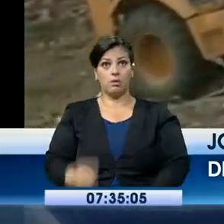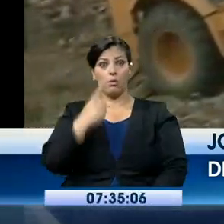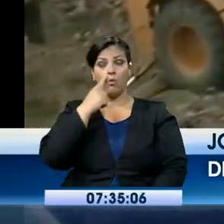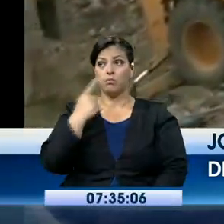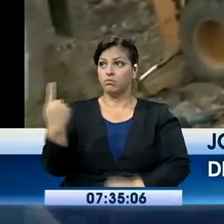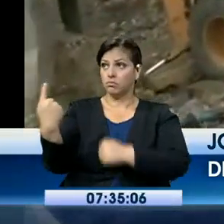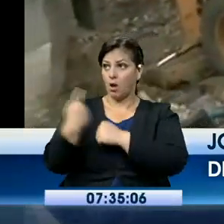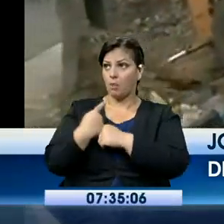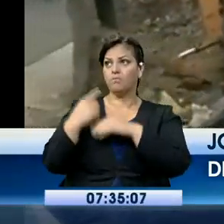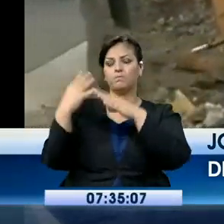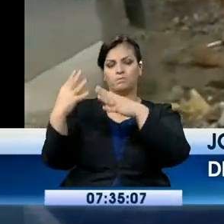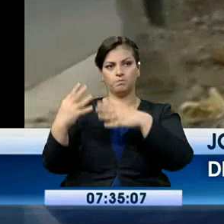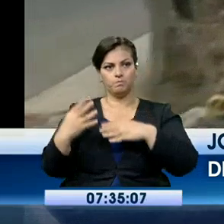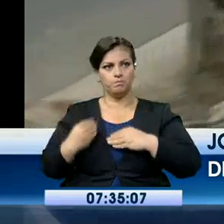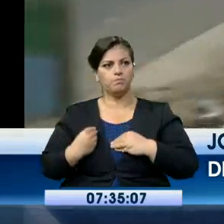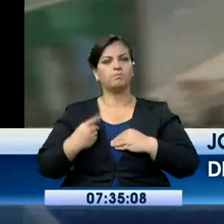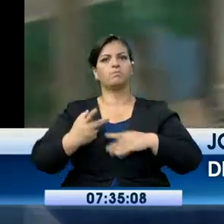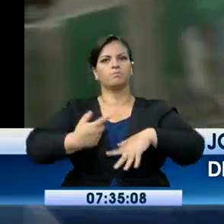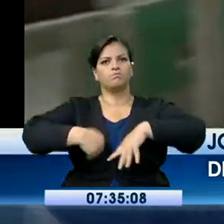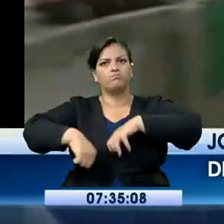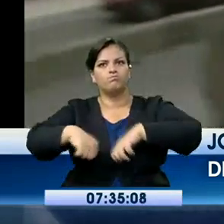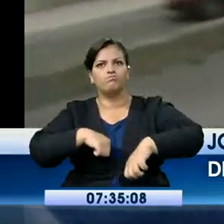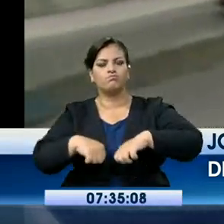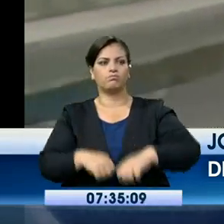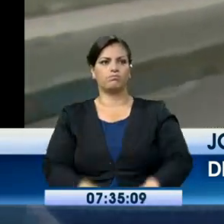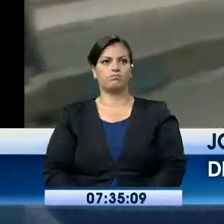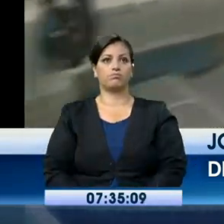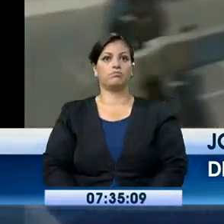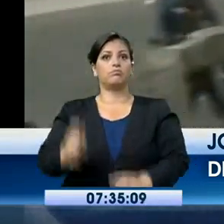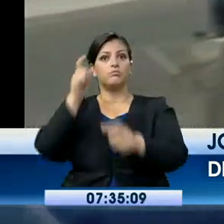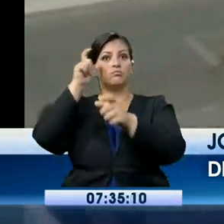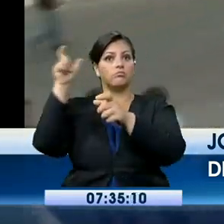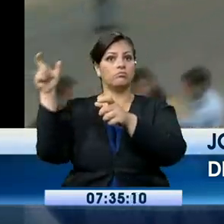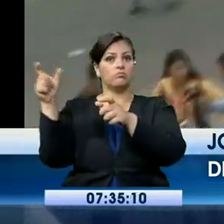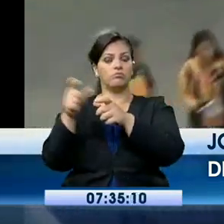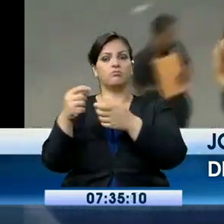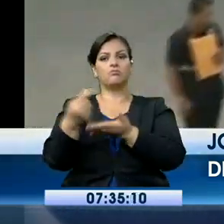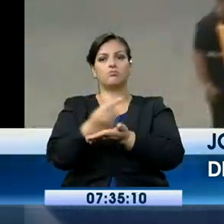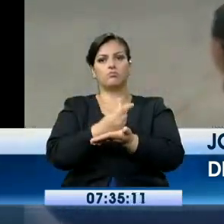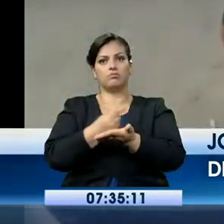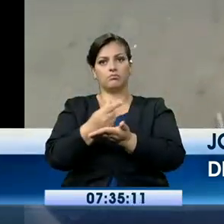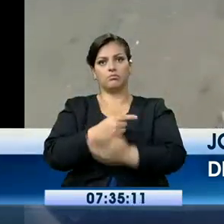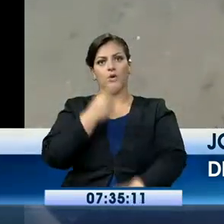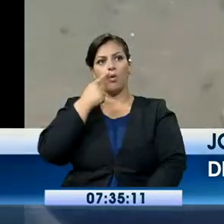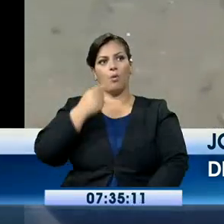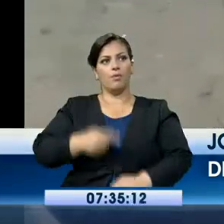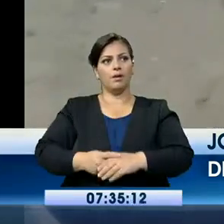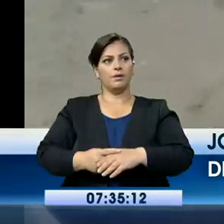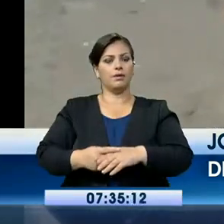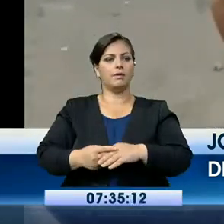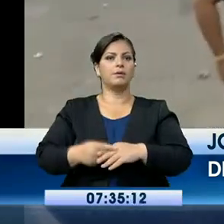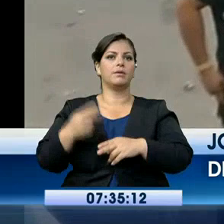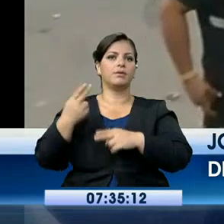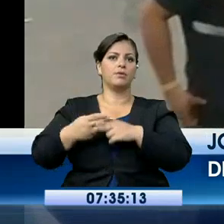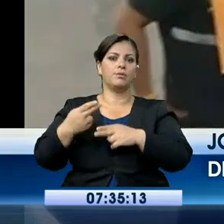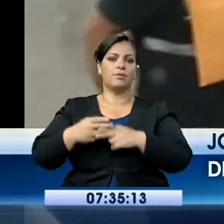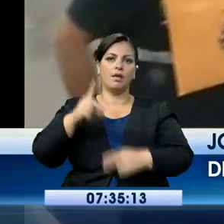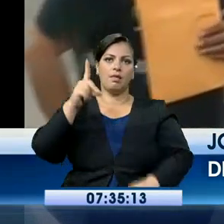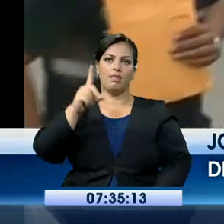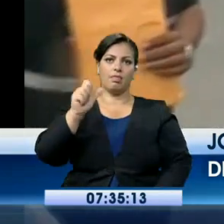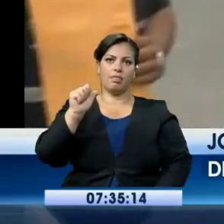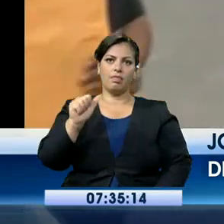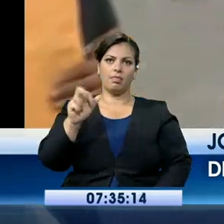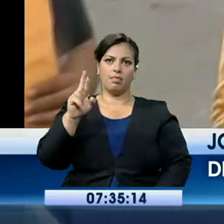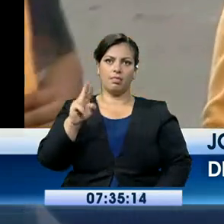dar cumplimiento a la diligencia a través de la Fiscalía Provincial del Guayas, el encargado, el abogado Darwin Muñoz. Asimismo, se ha contado con